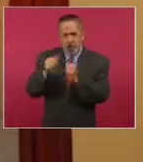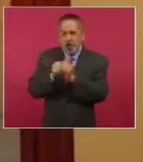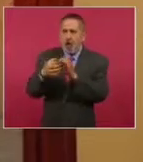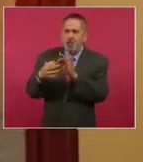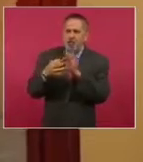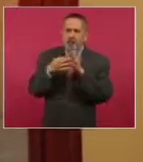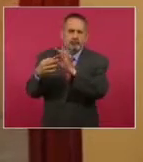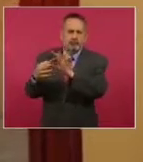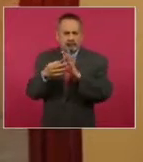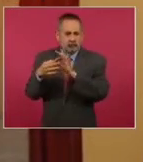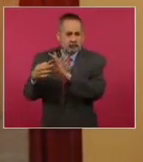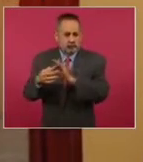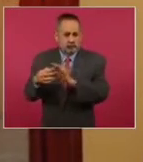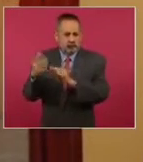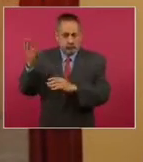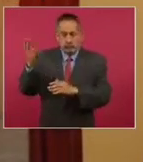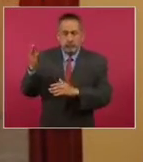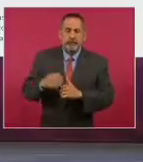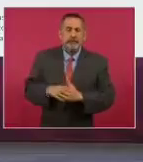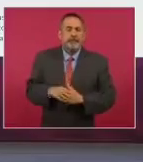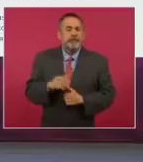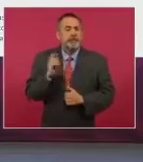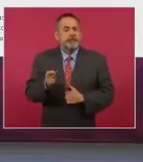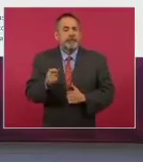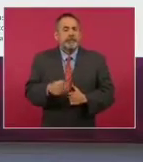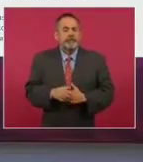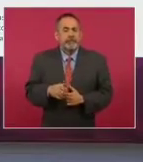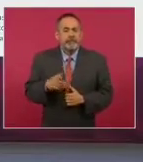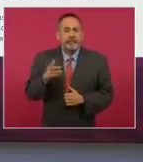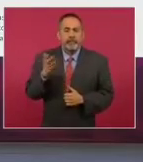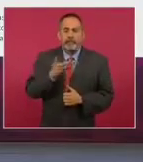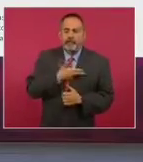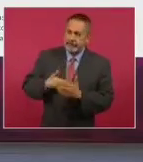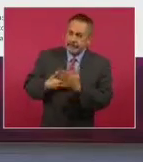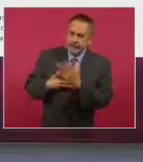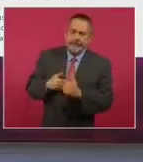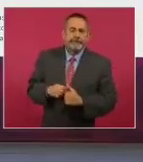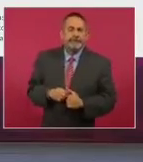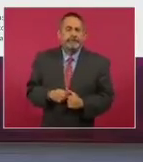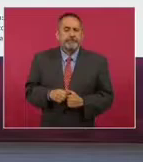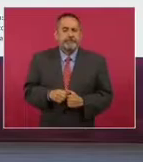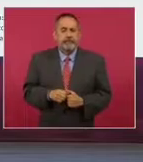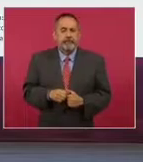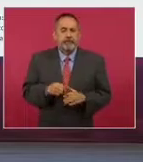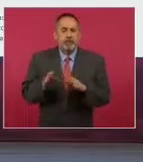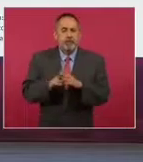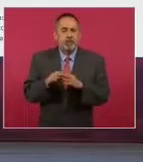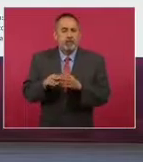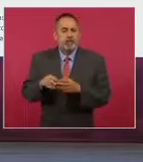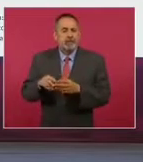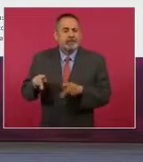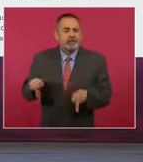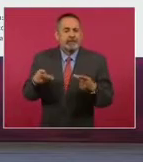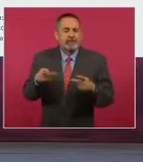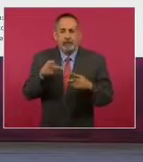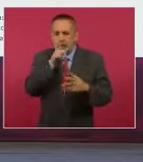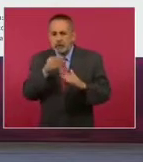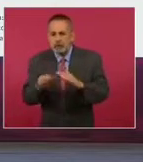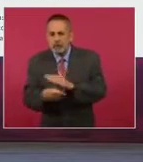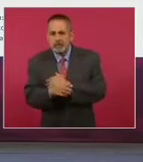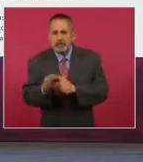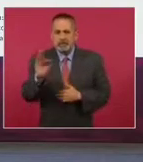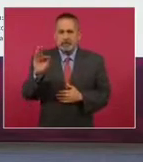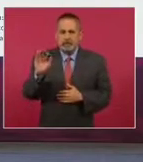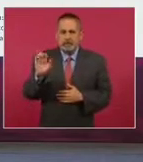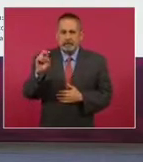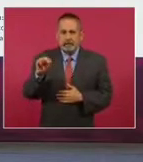cooperación. Se trata, presidente, del tráfico de fentanilo